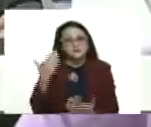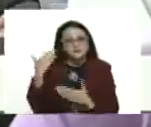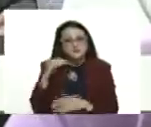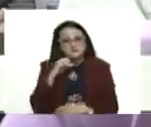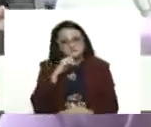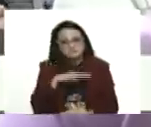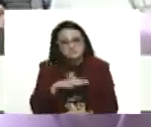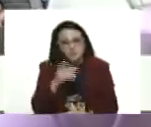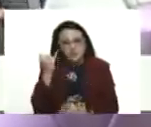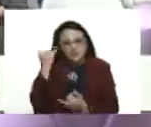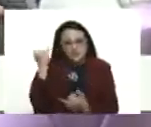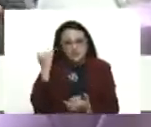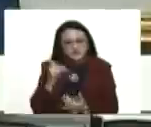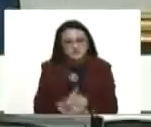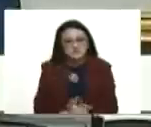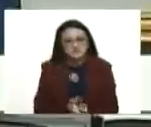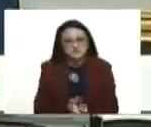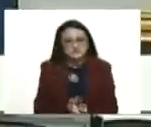sus ideas,